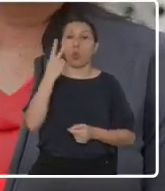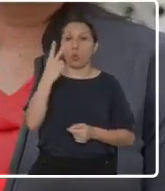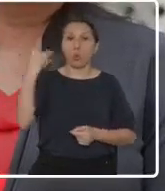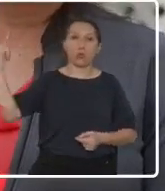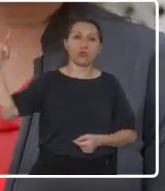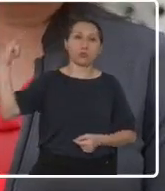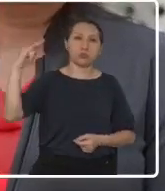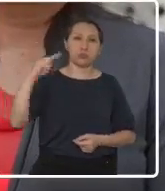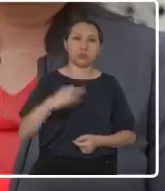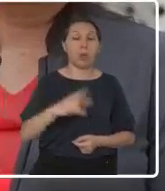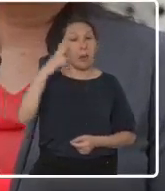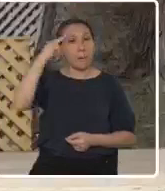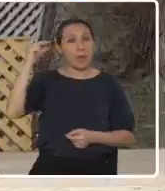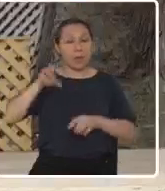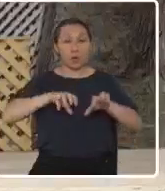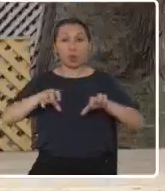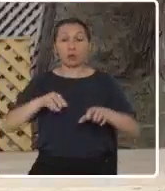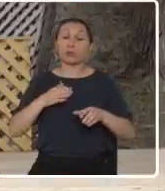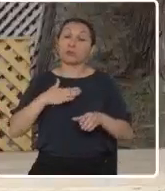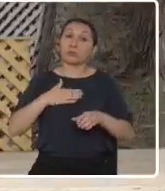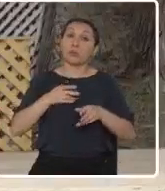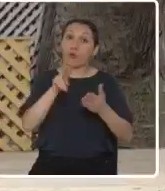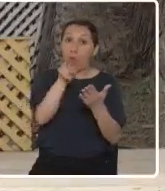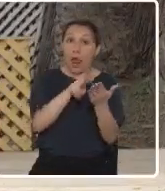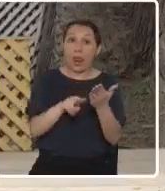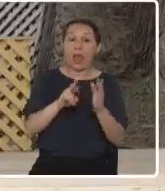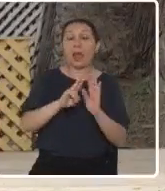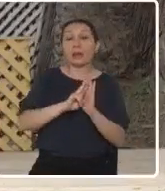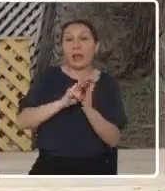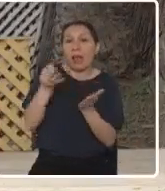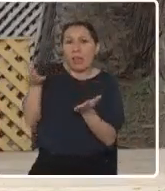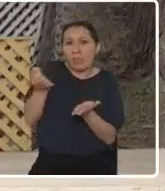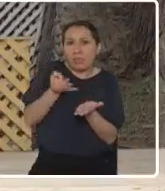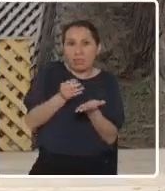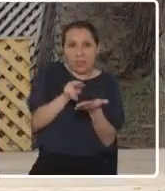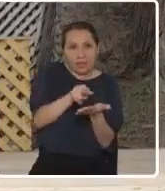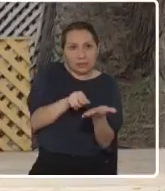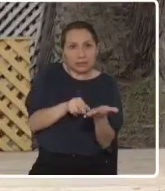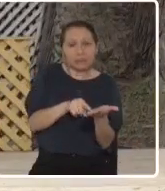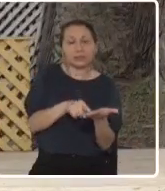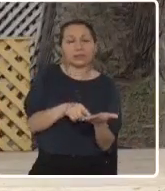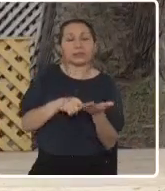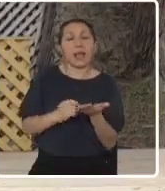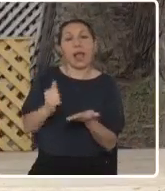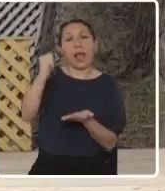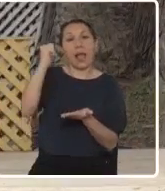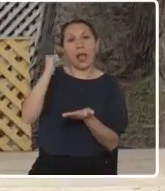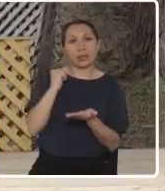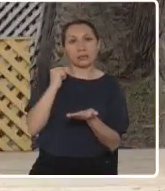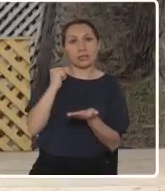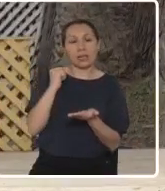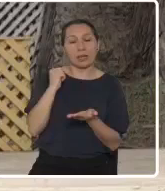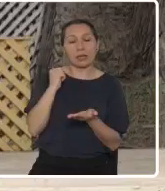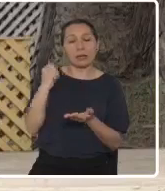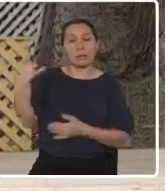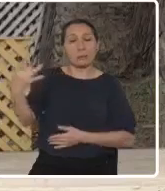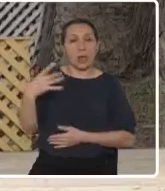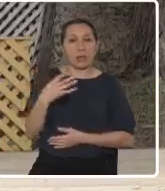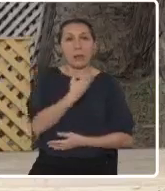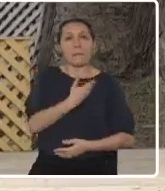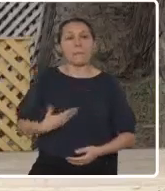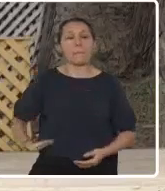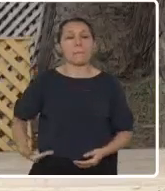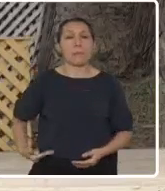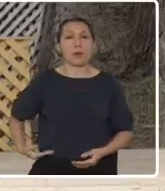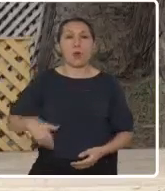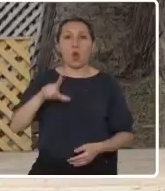aviones mexicanos con víveres y me permito leerles el mensaje que me mandó ayer el presidente